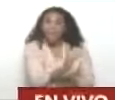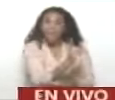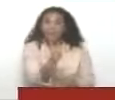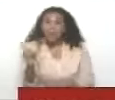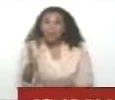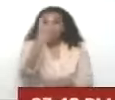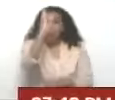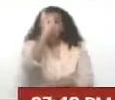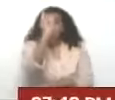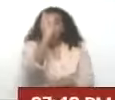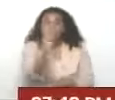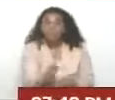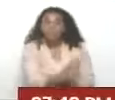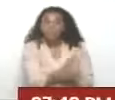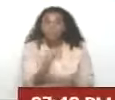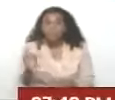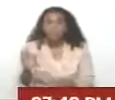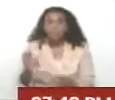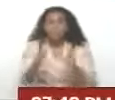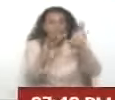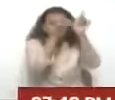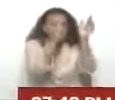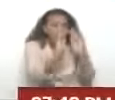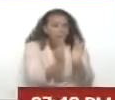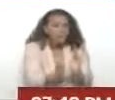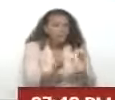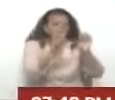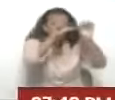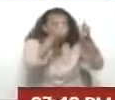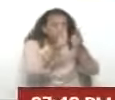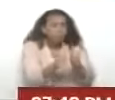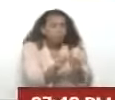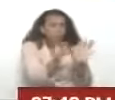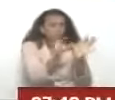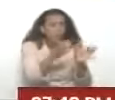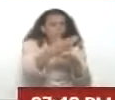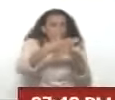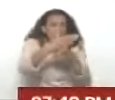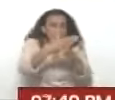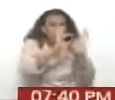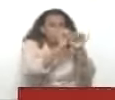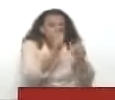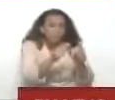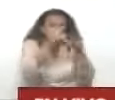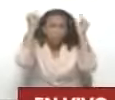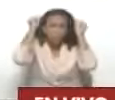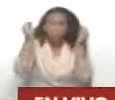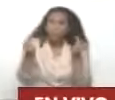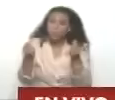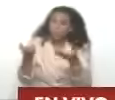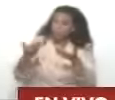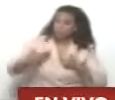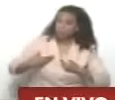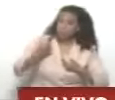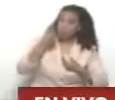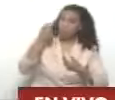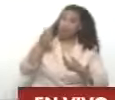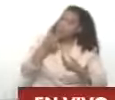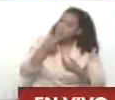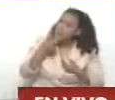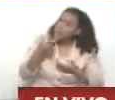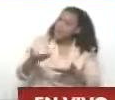esta imagen hecha en madera de José Gregorio Hernández. Y el Papa me dijo, qué